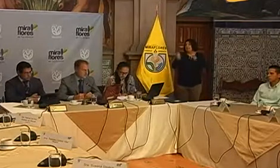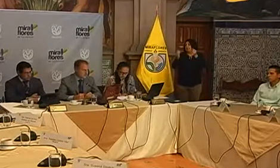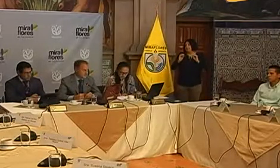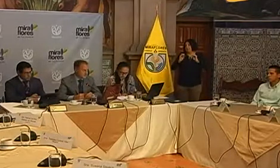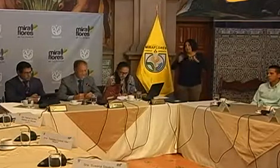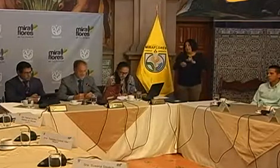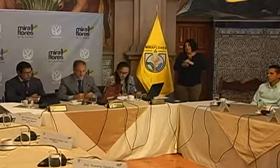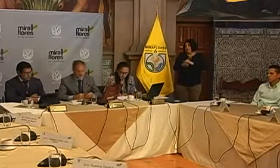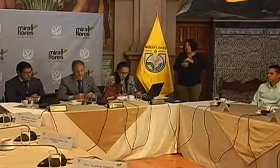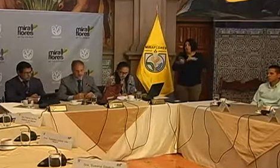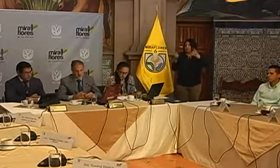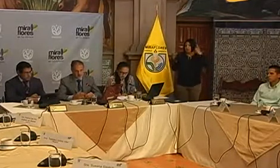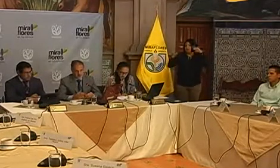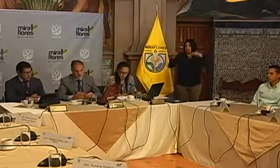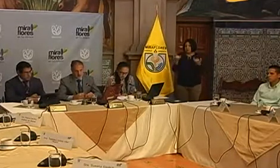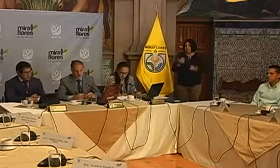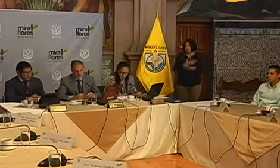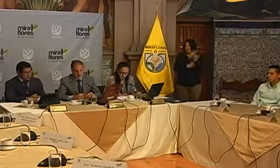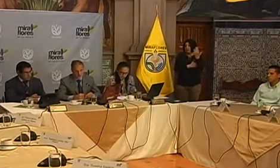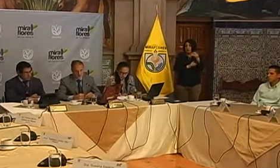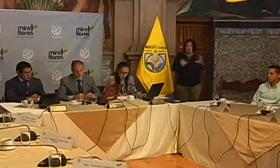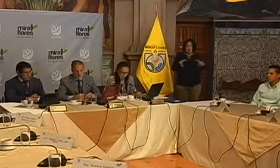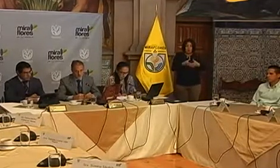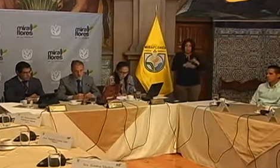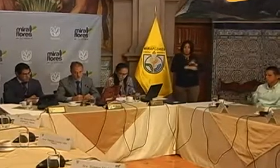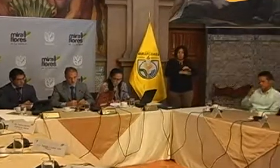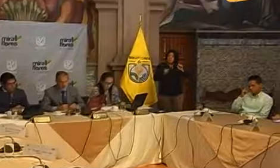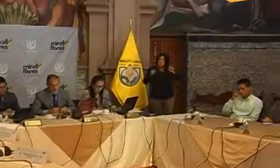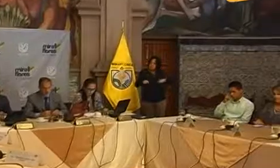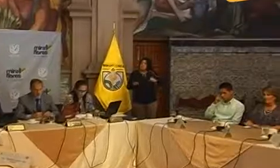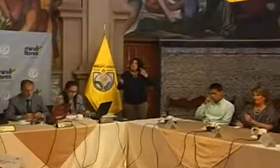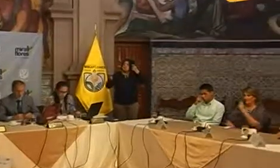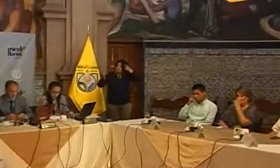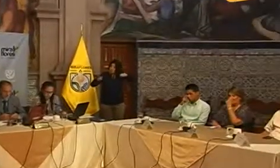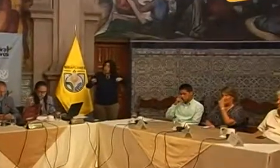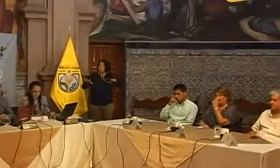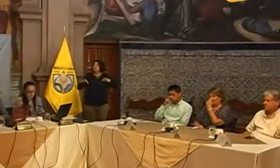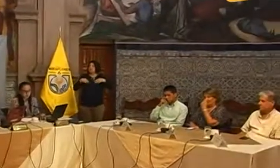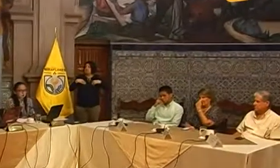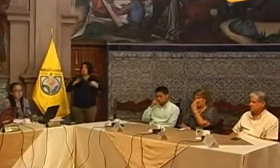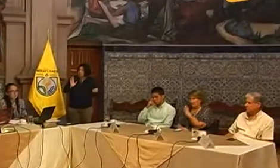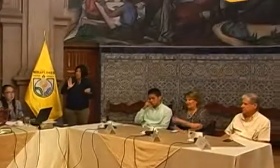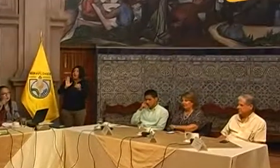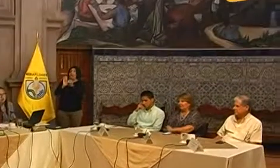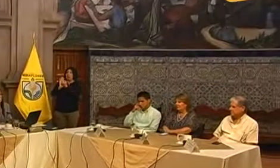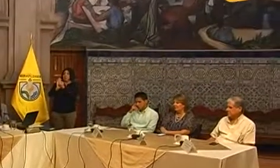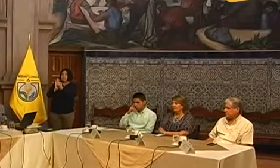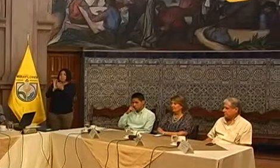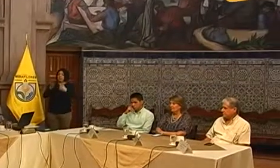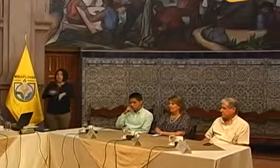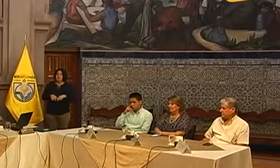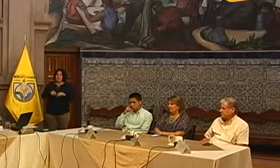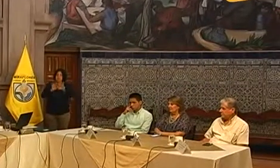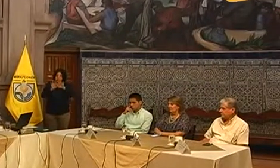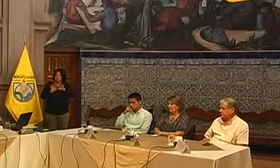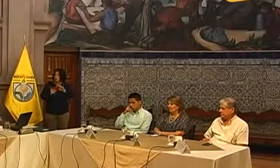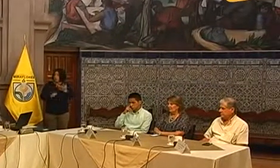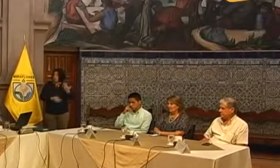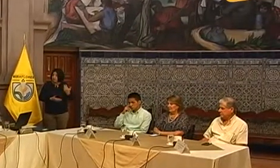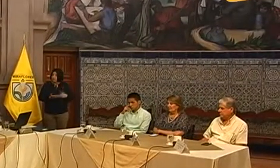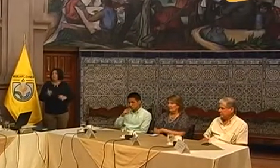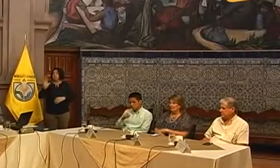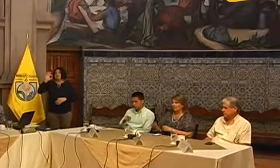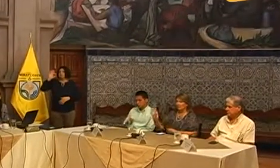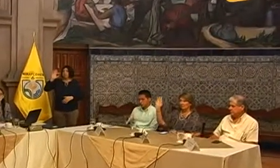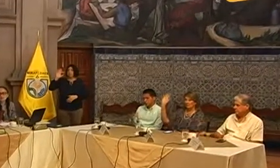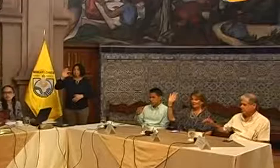acuerdos tomados esta mañana. Aquellos miembros del Consejo que estén a favor de aprobar la propuesta mencionada o realizada, sírvanse a expresar una señal